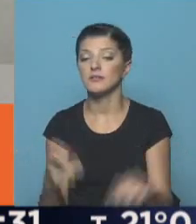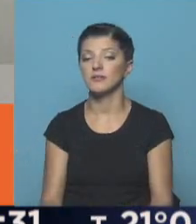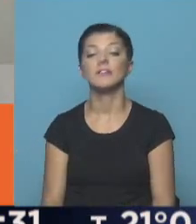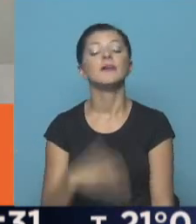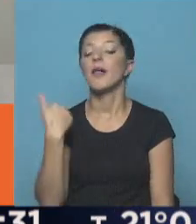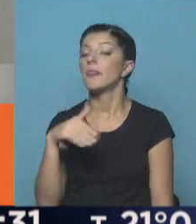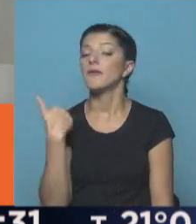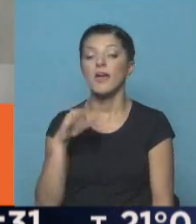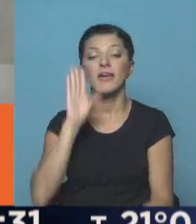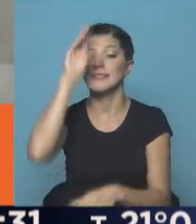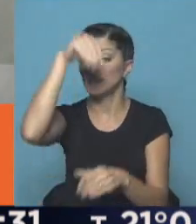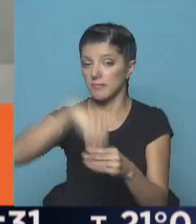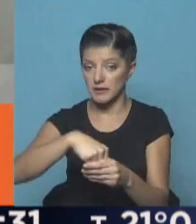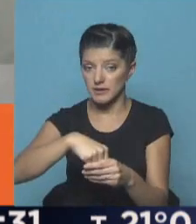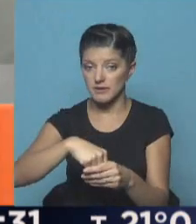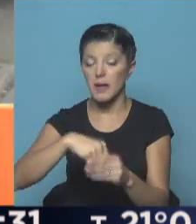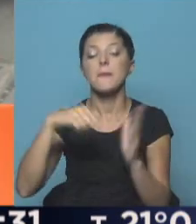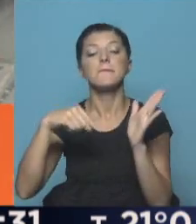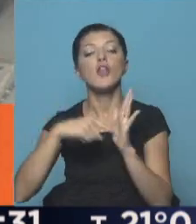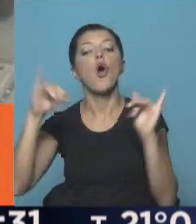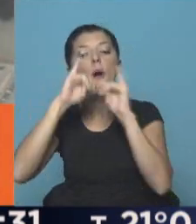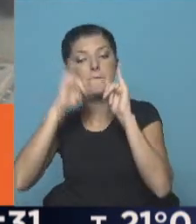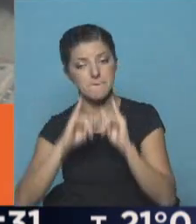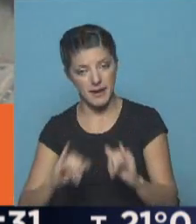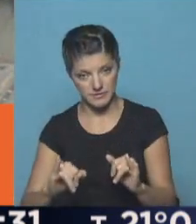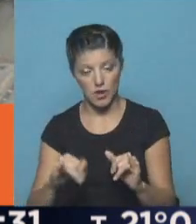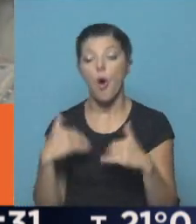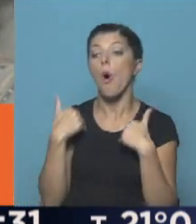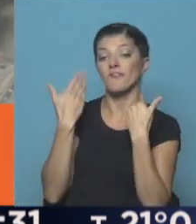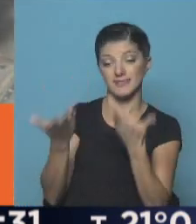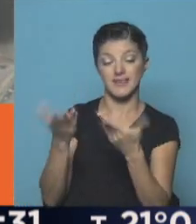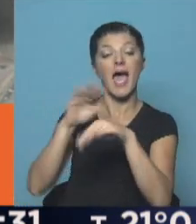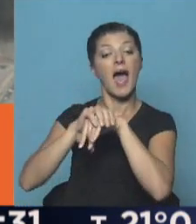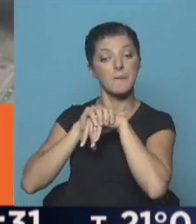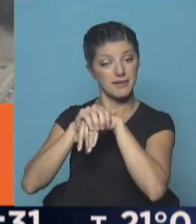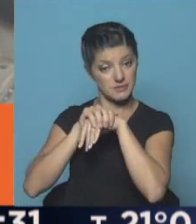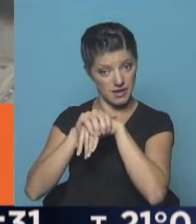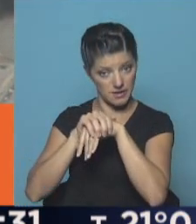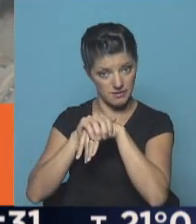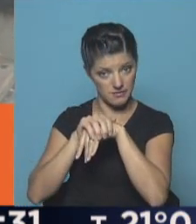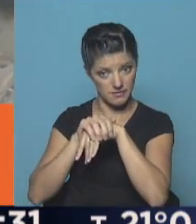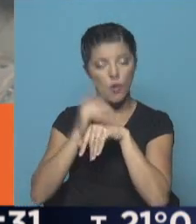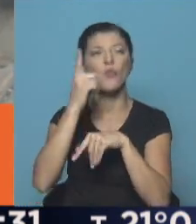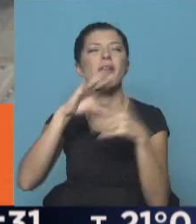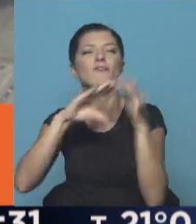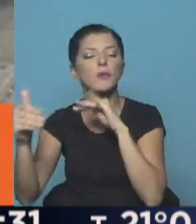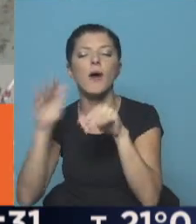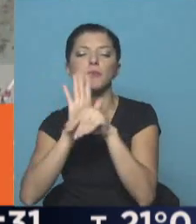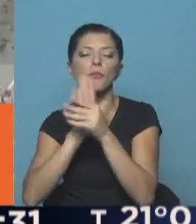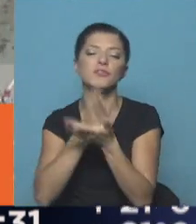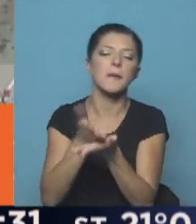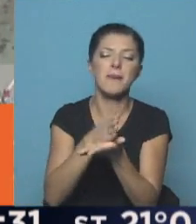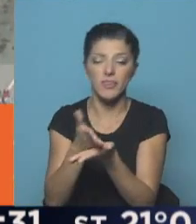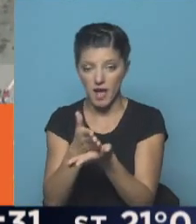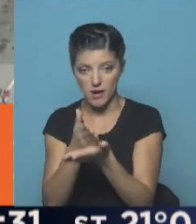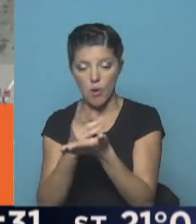intervenir en forma pacífica, ofreciendo su amistad, una manera de mediación en un